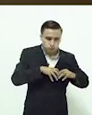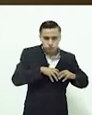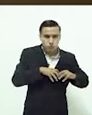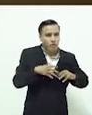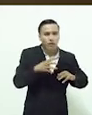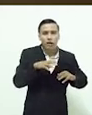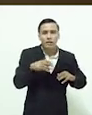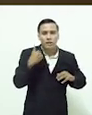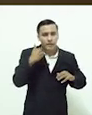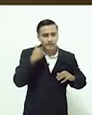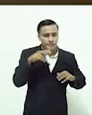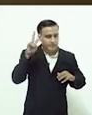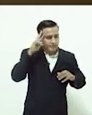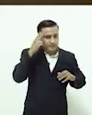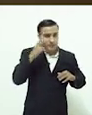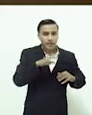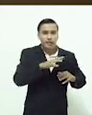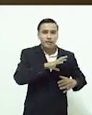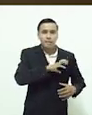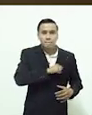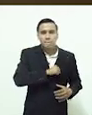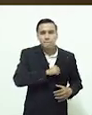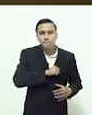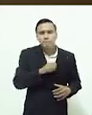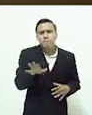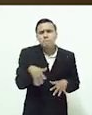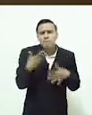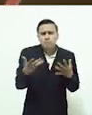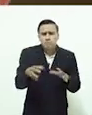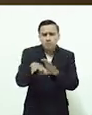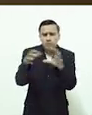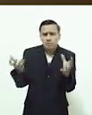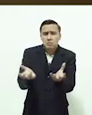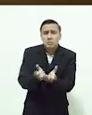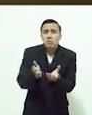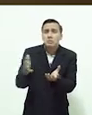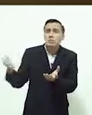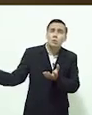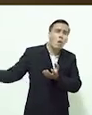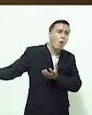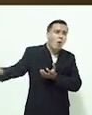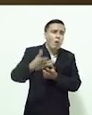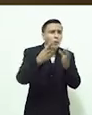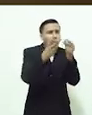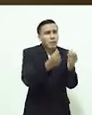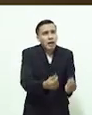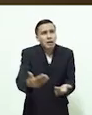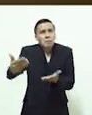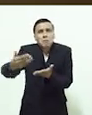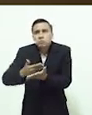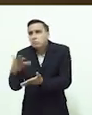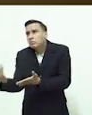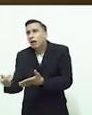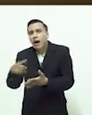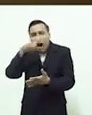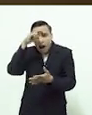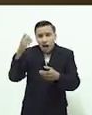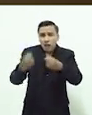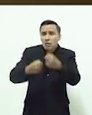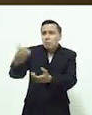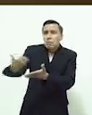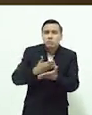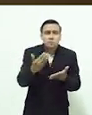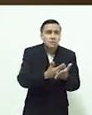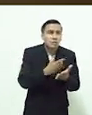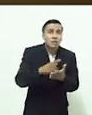enfermo, herido. ¿De qué sirve ganar el mundo, dice Cristo, si perdemos a Dios?